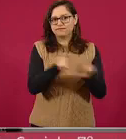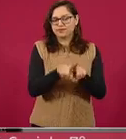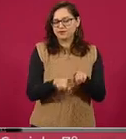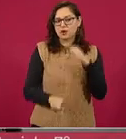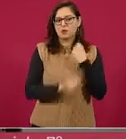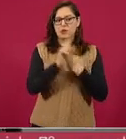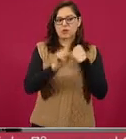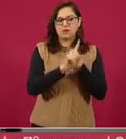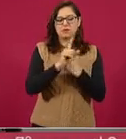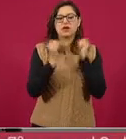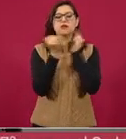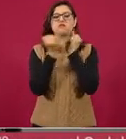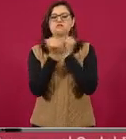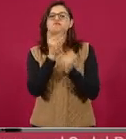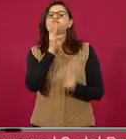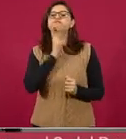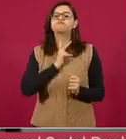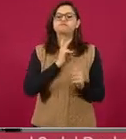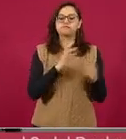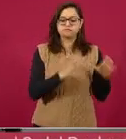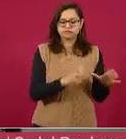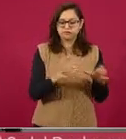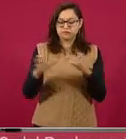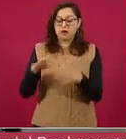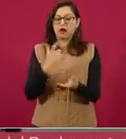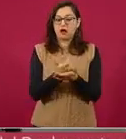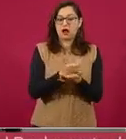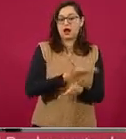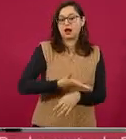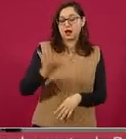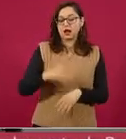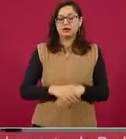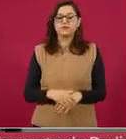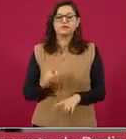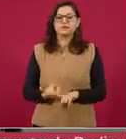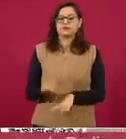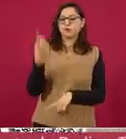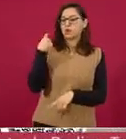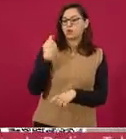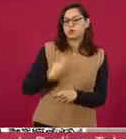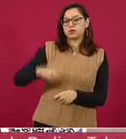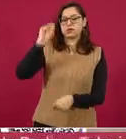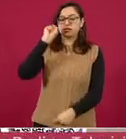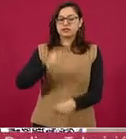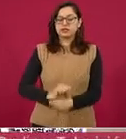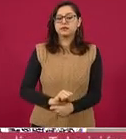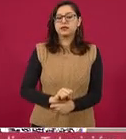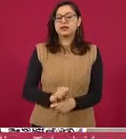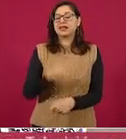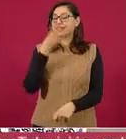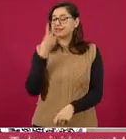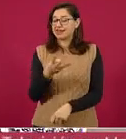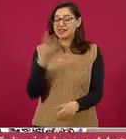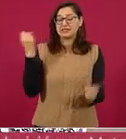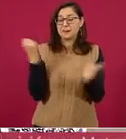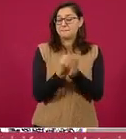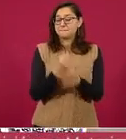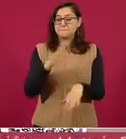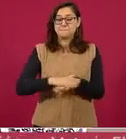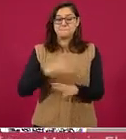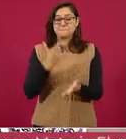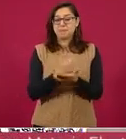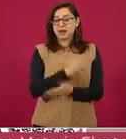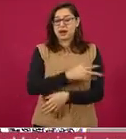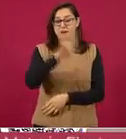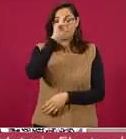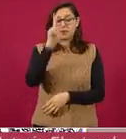$84.12. Y vamos a ver por marcas. La semana pasada las tres marcas que dieron más caro en promedio en el país fue